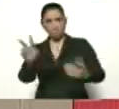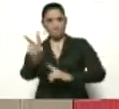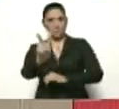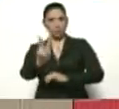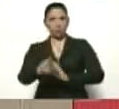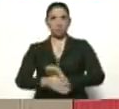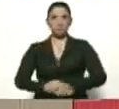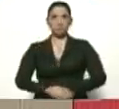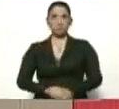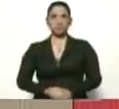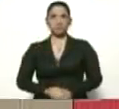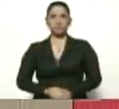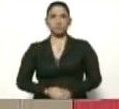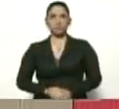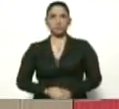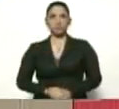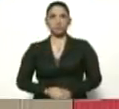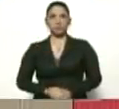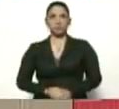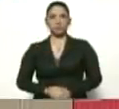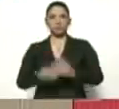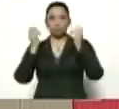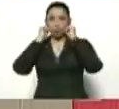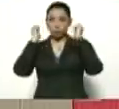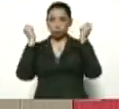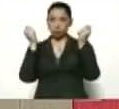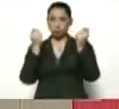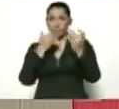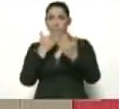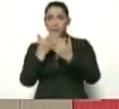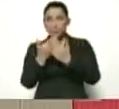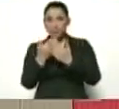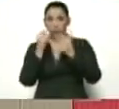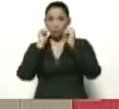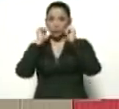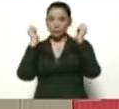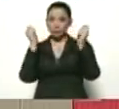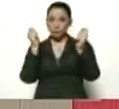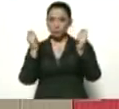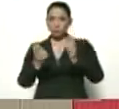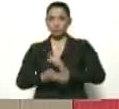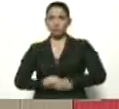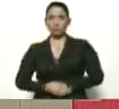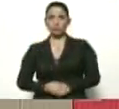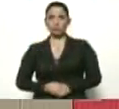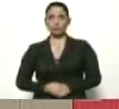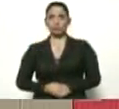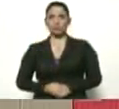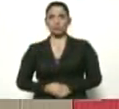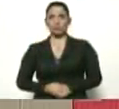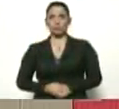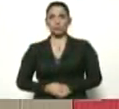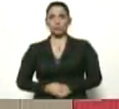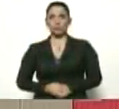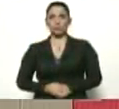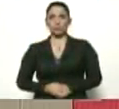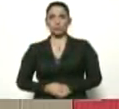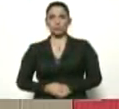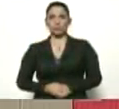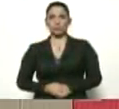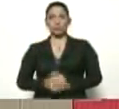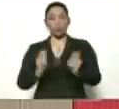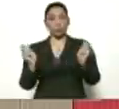de venezuela voy a solicitar su permiso para traerme la mascarilla el tapaboca que se ha